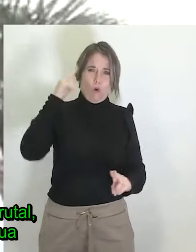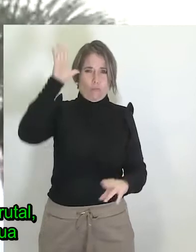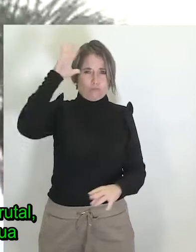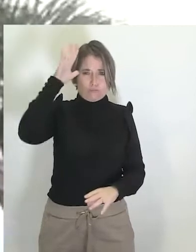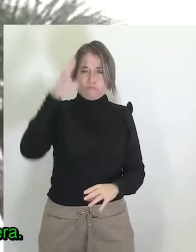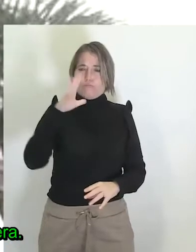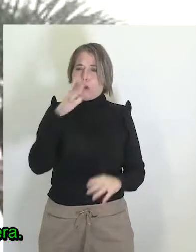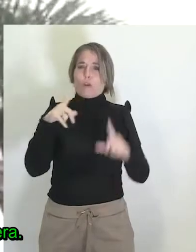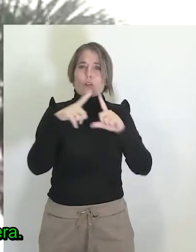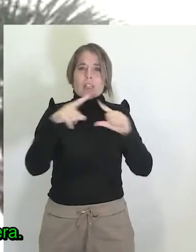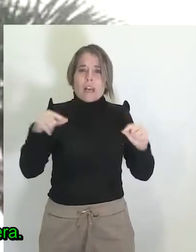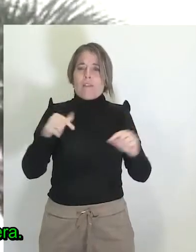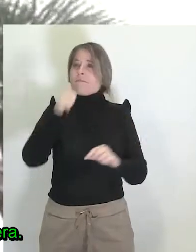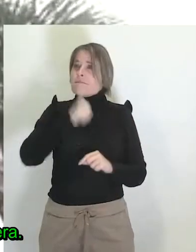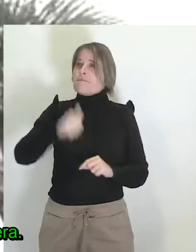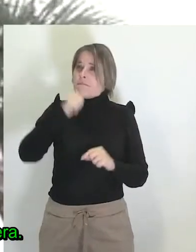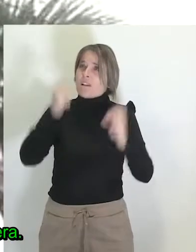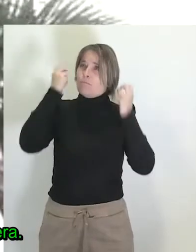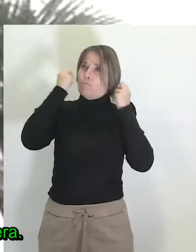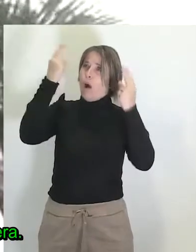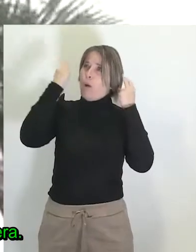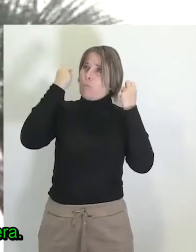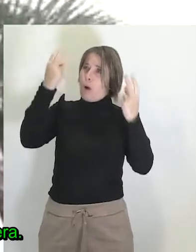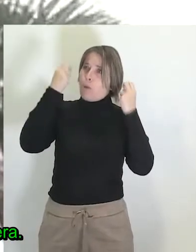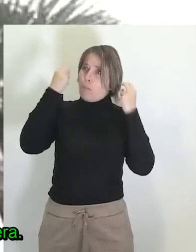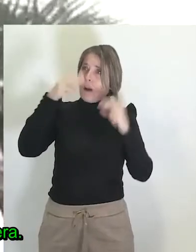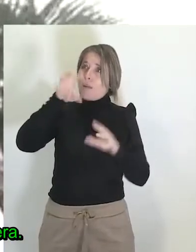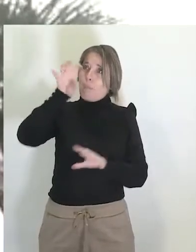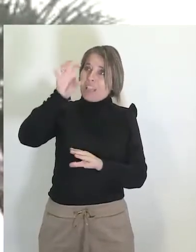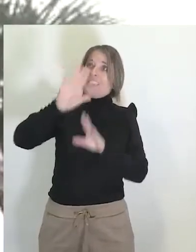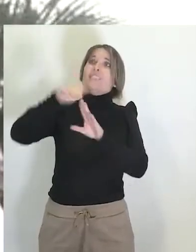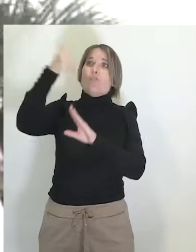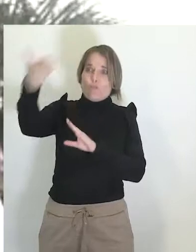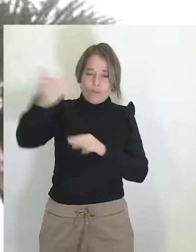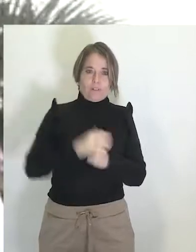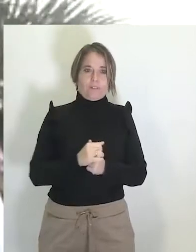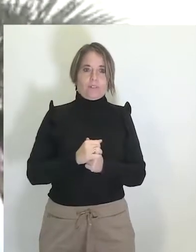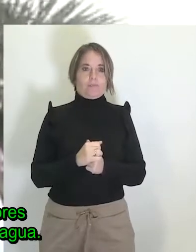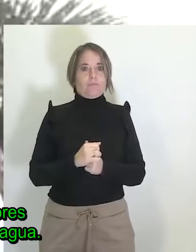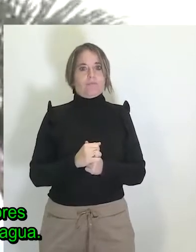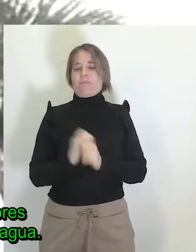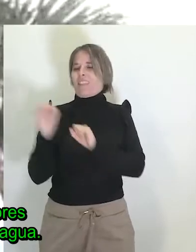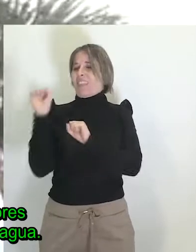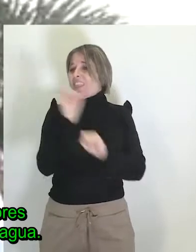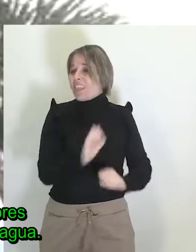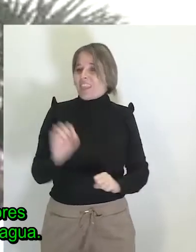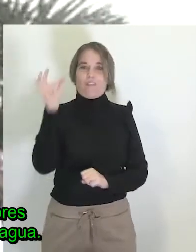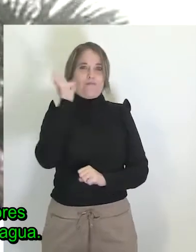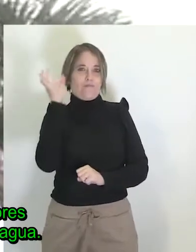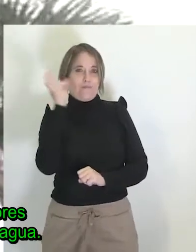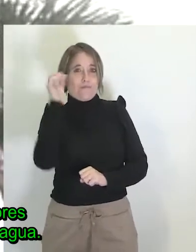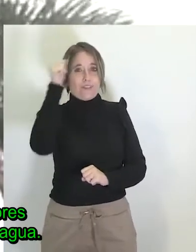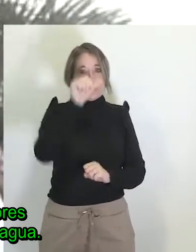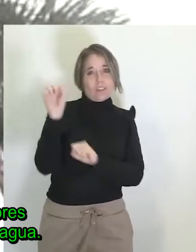de Nicaragua no ha dejado de resistir dentro del país y tampoco fuera. Muchas defensoras